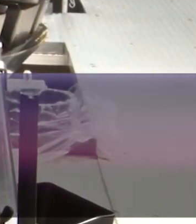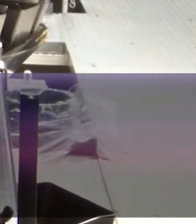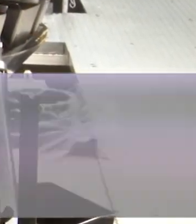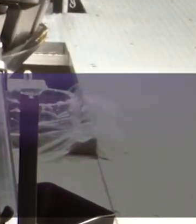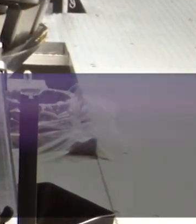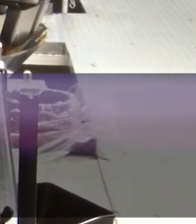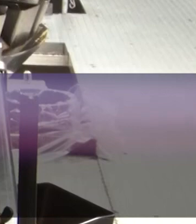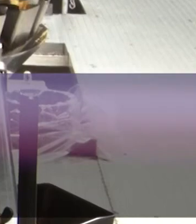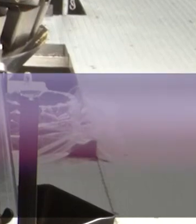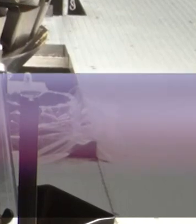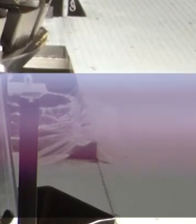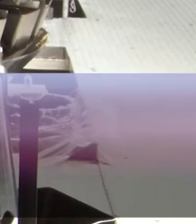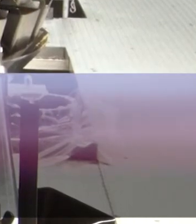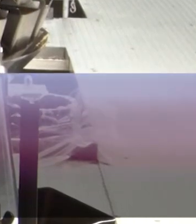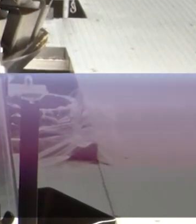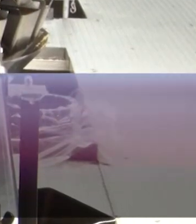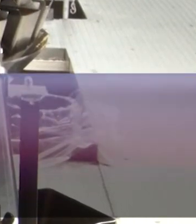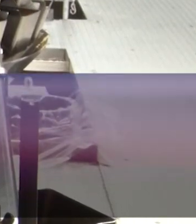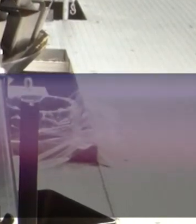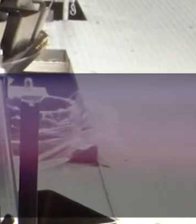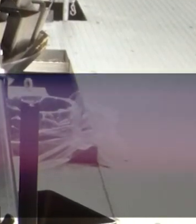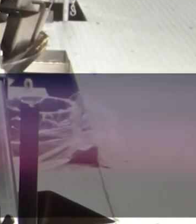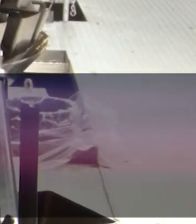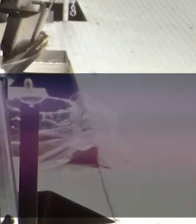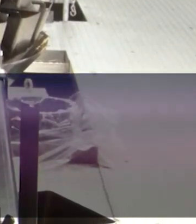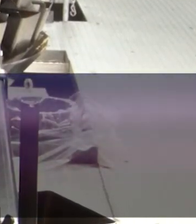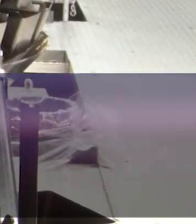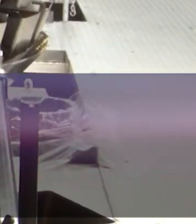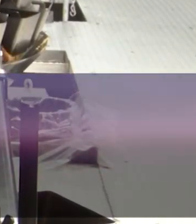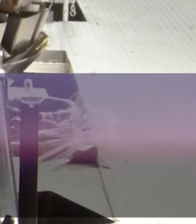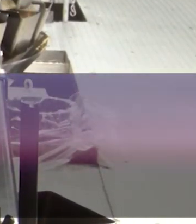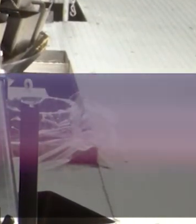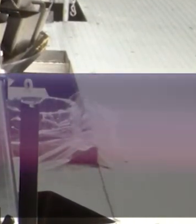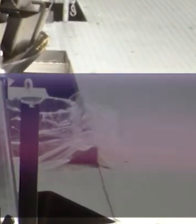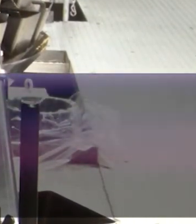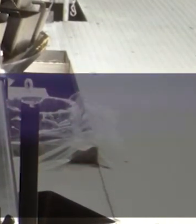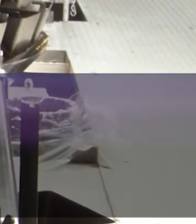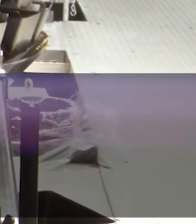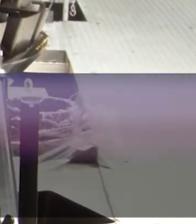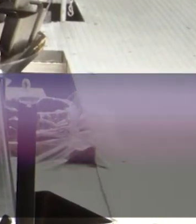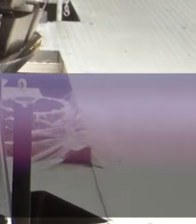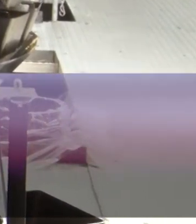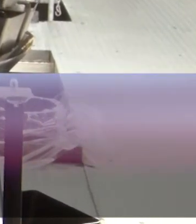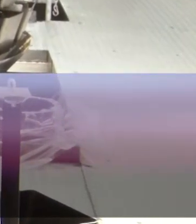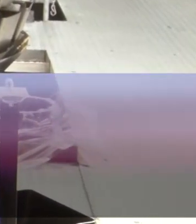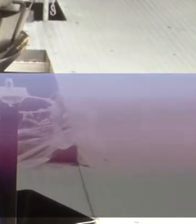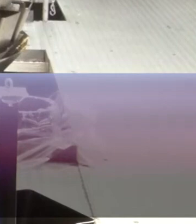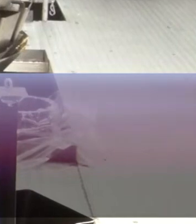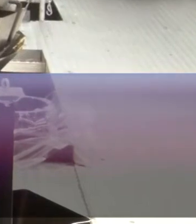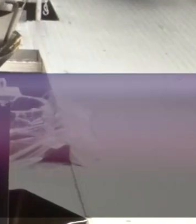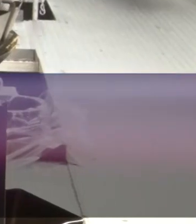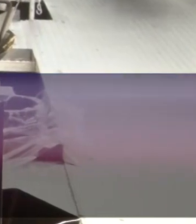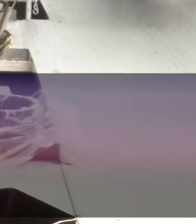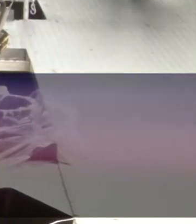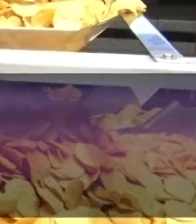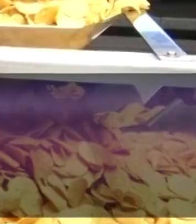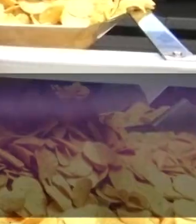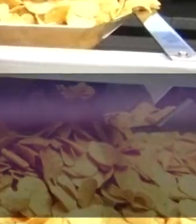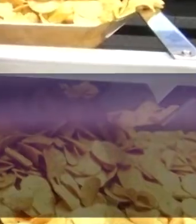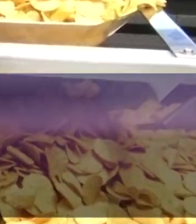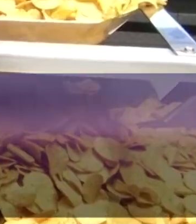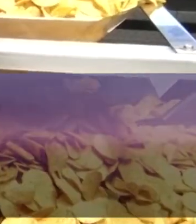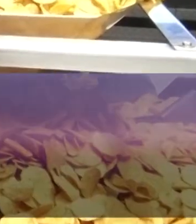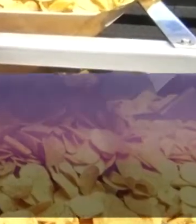pero creo que necesitamos fortalecer las empresas dedicadas al mercado nacional para lograr reducir